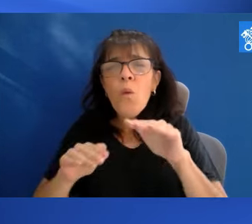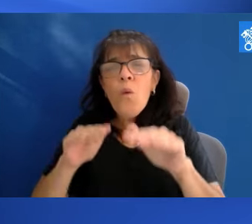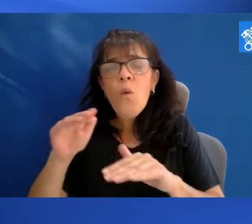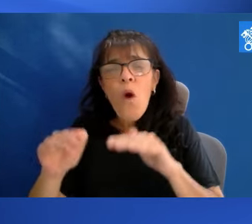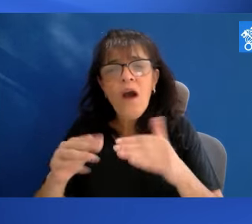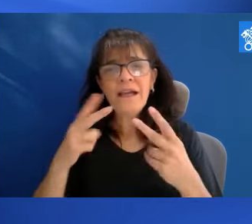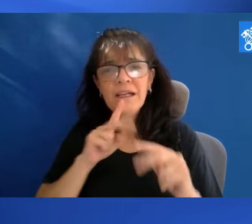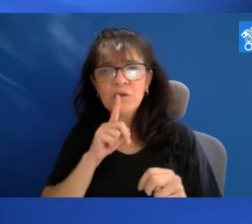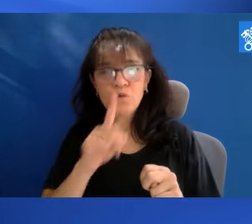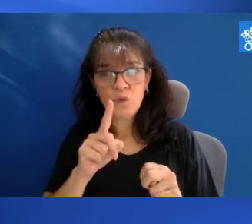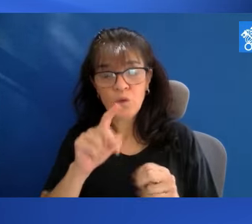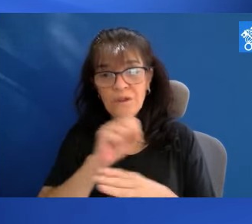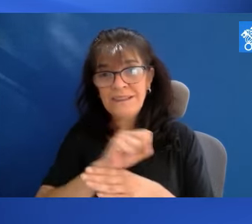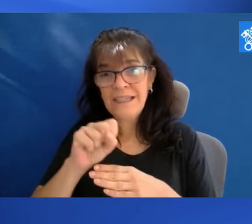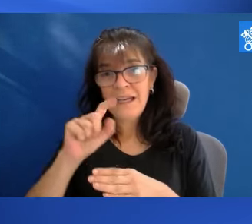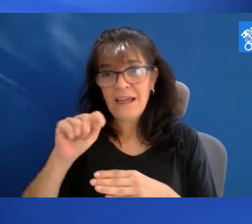Teresa. En las